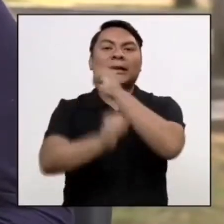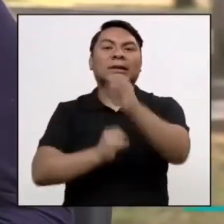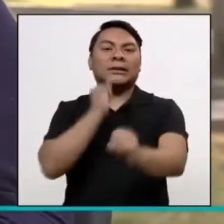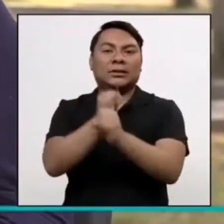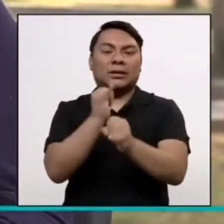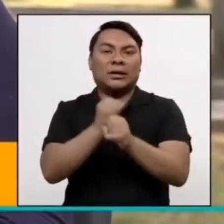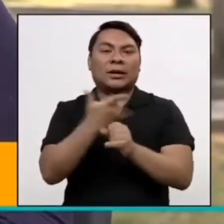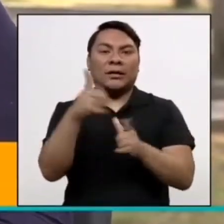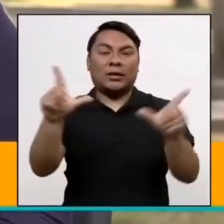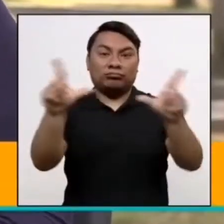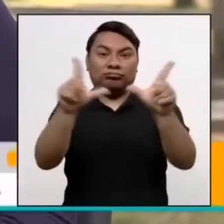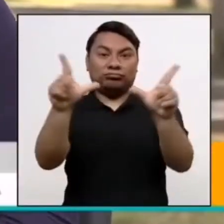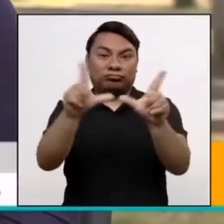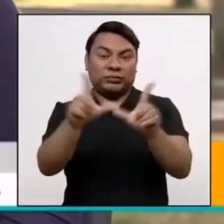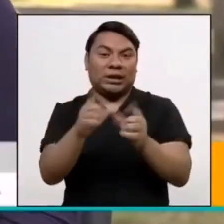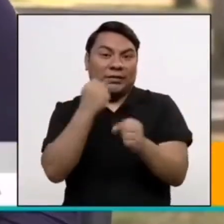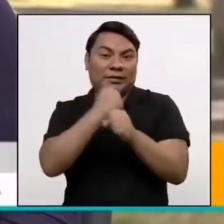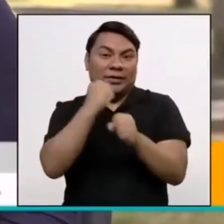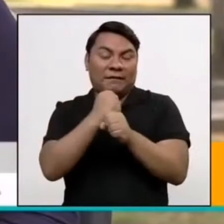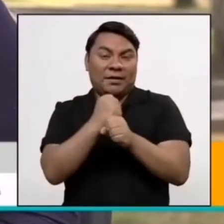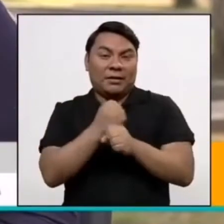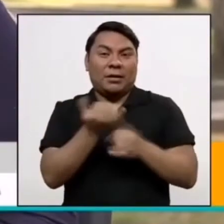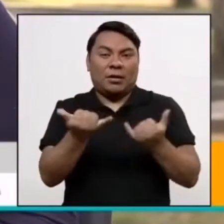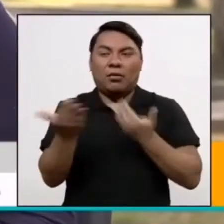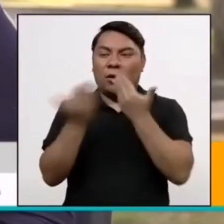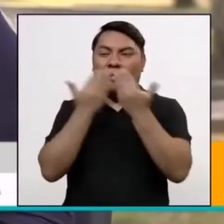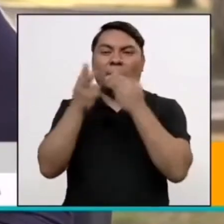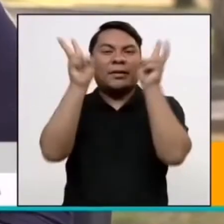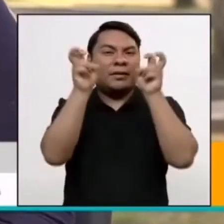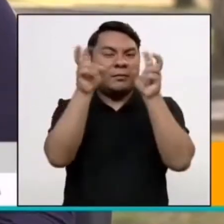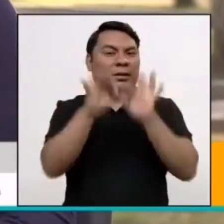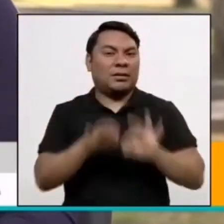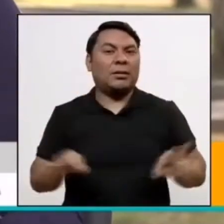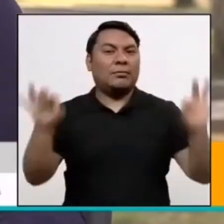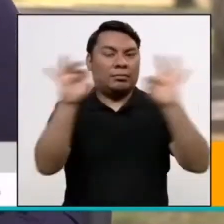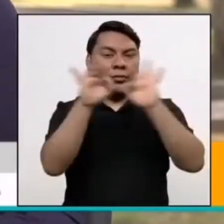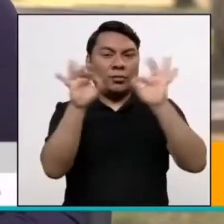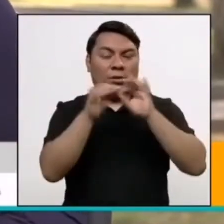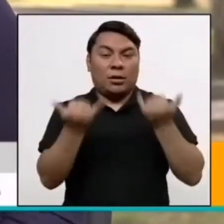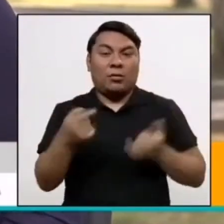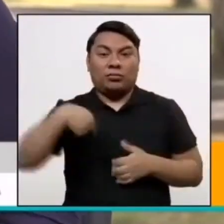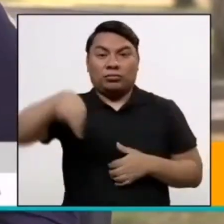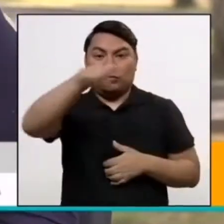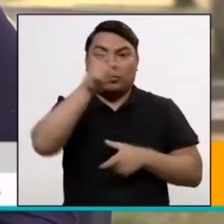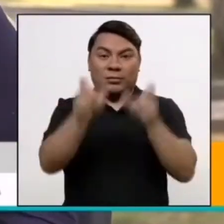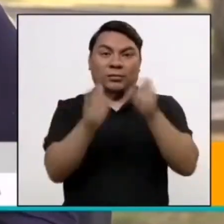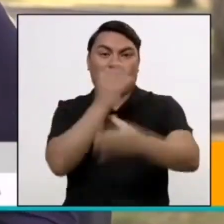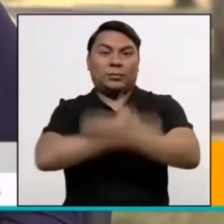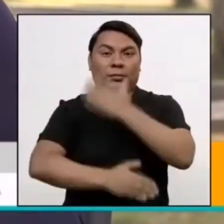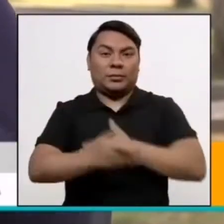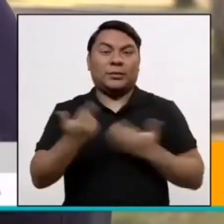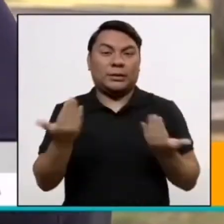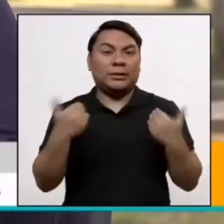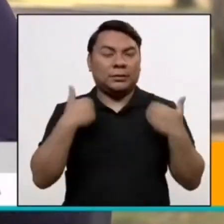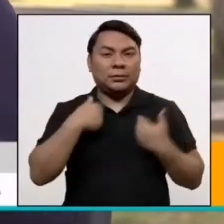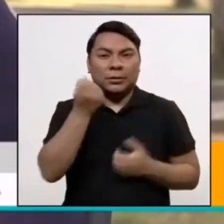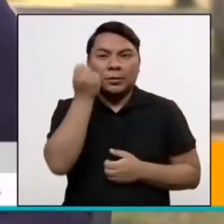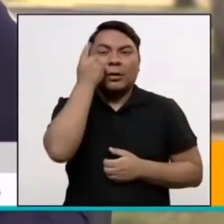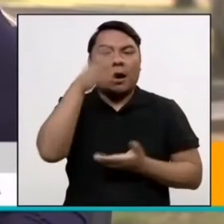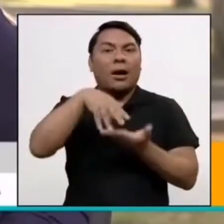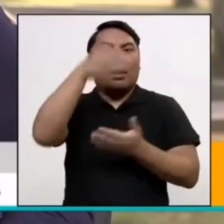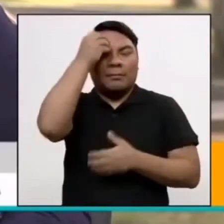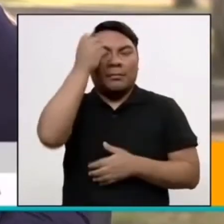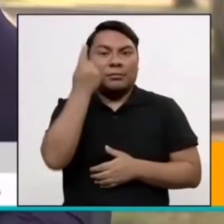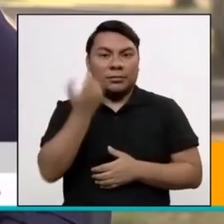de Teletrabajo. Vamos a tocar un tema muy importante que nosotros, las personas con discapacidad, debemos de tomar en